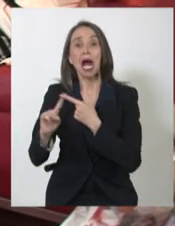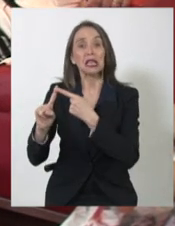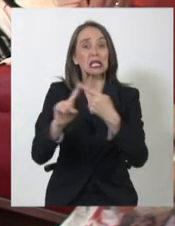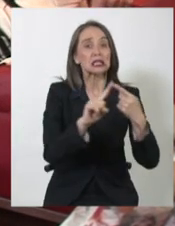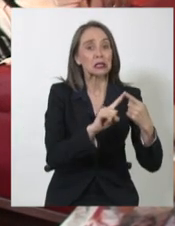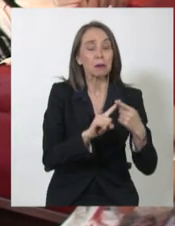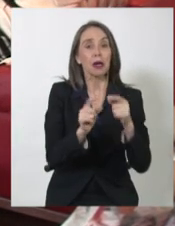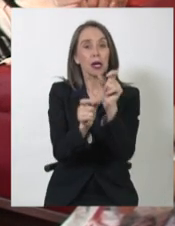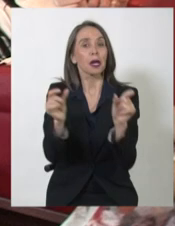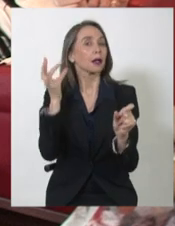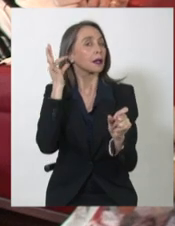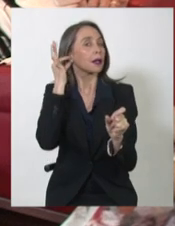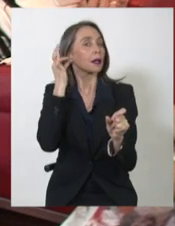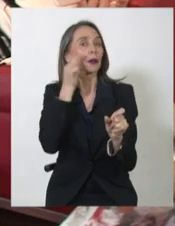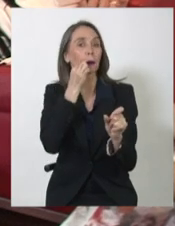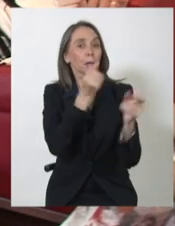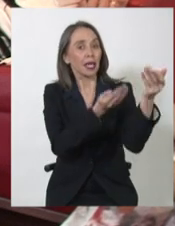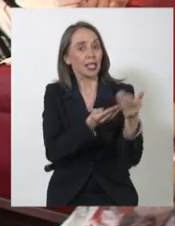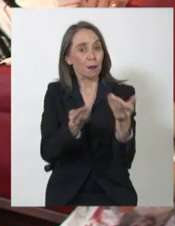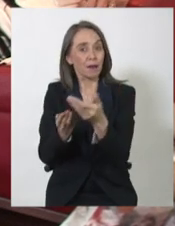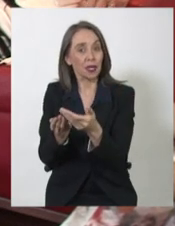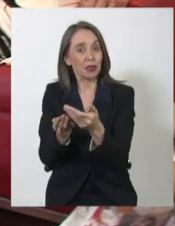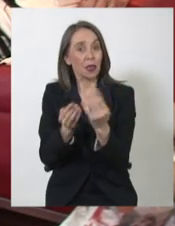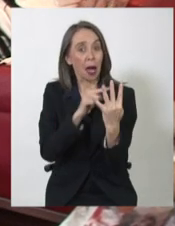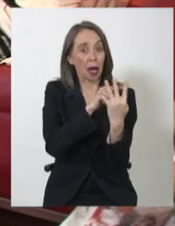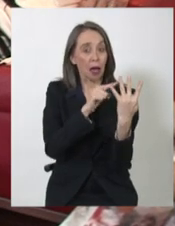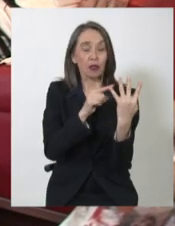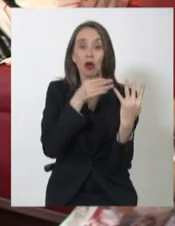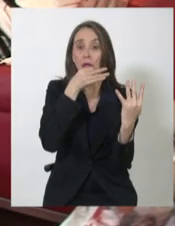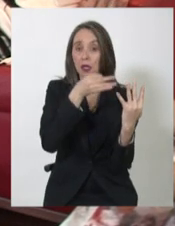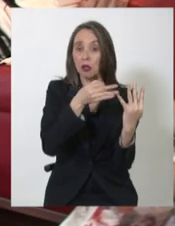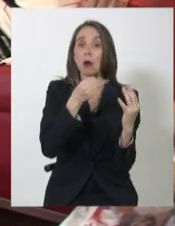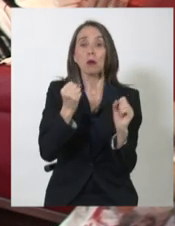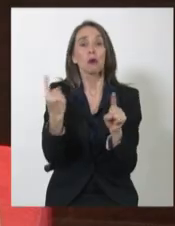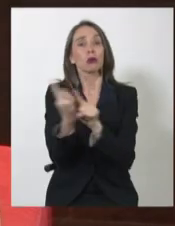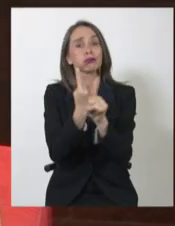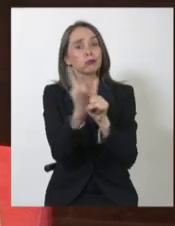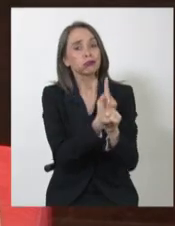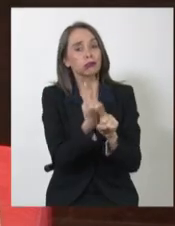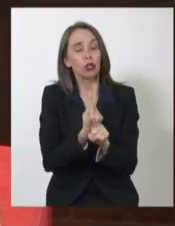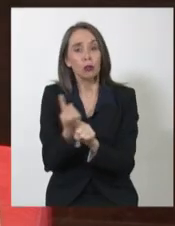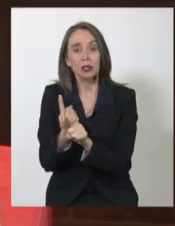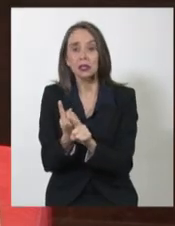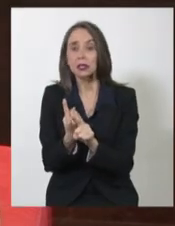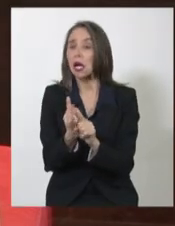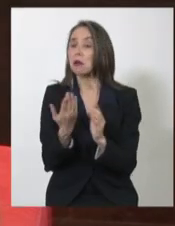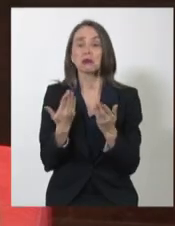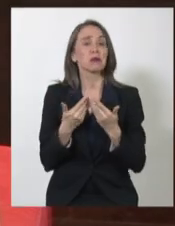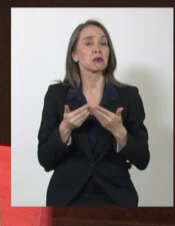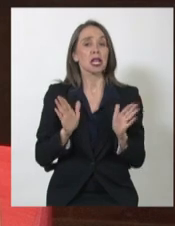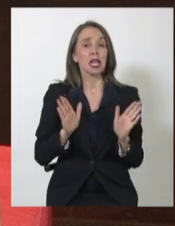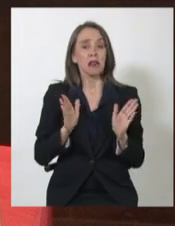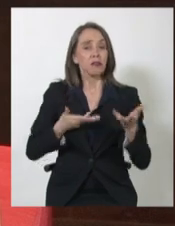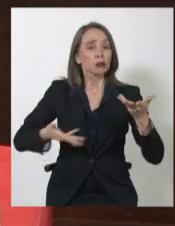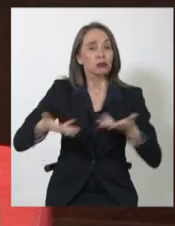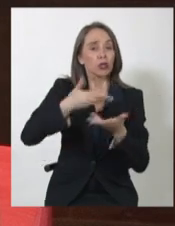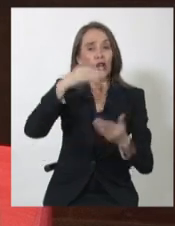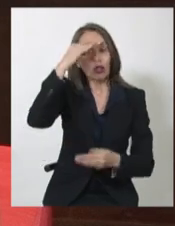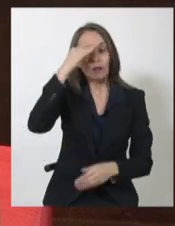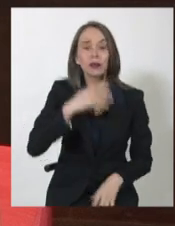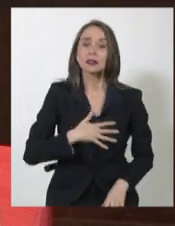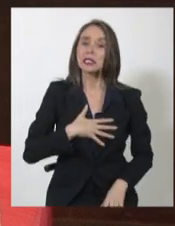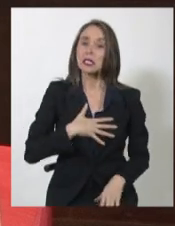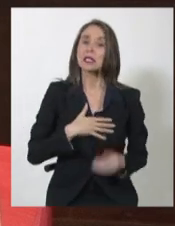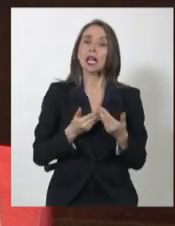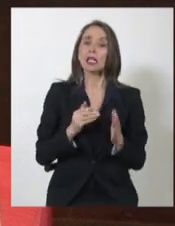a nuestras invitadas e invitados les planteamos, digamos, que podamos conversar con mucha libertad y confianza, que sientan la libertad